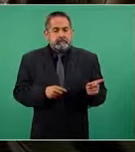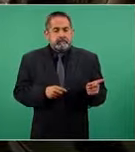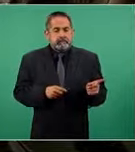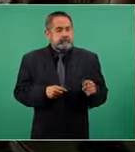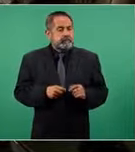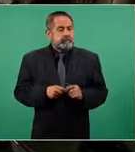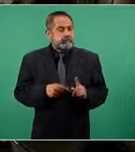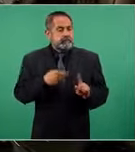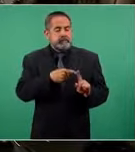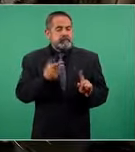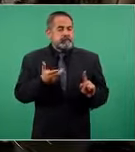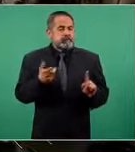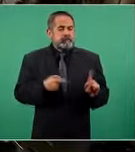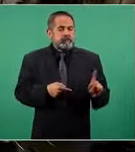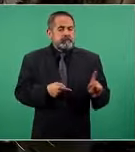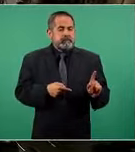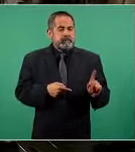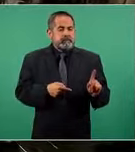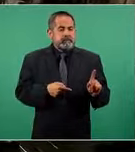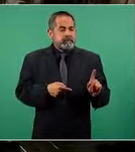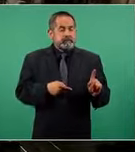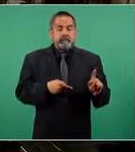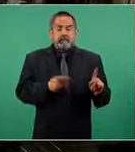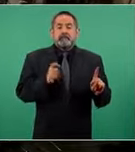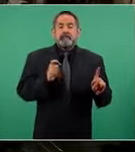se suma